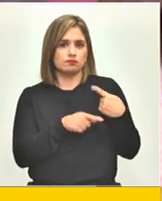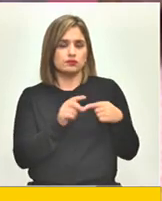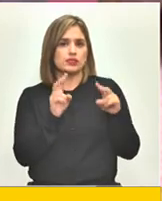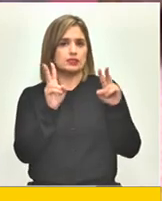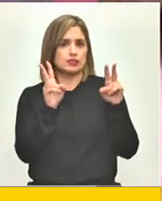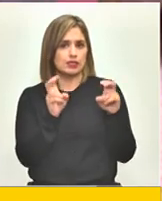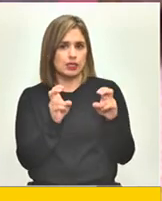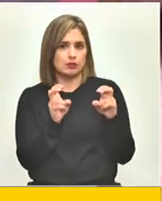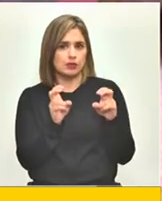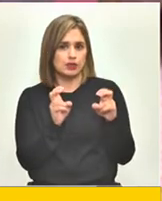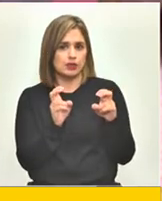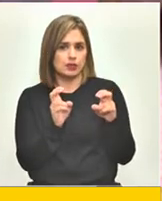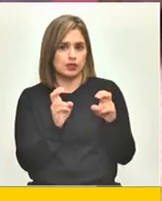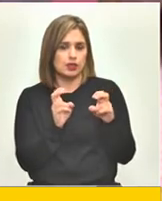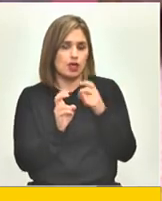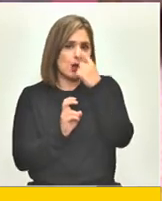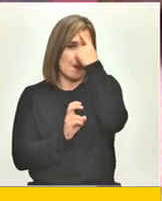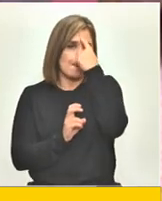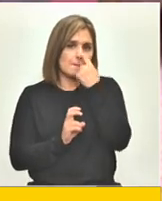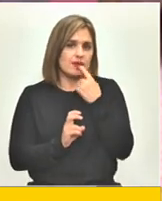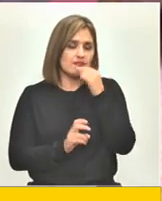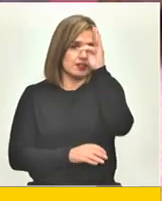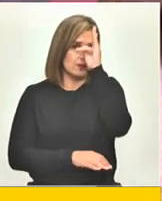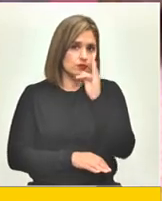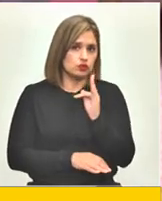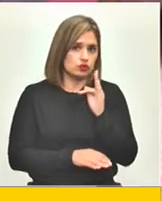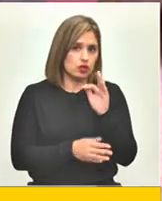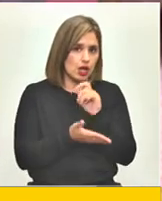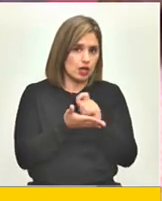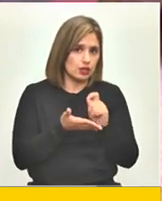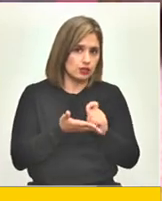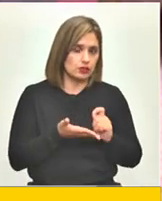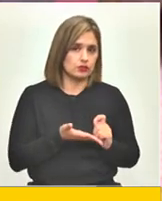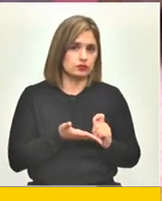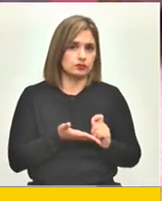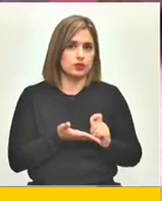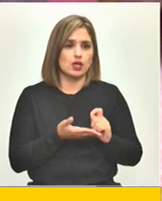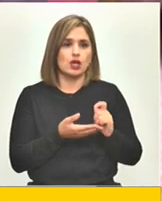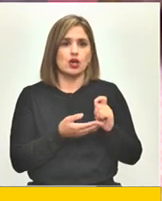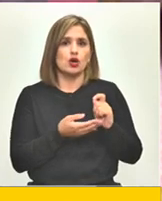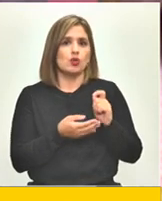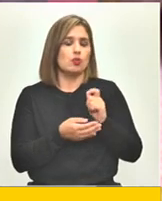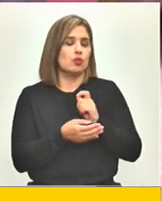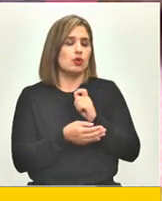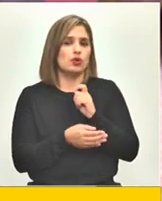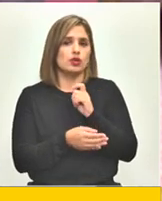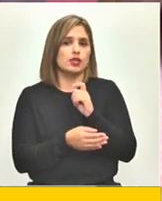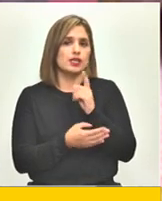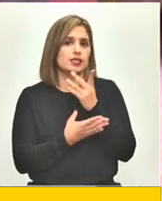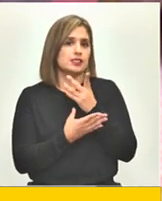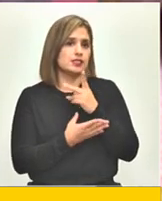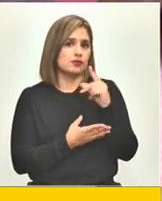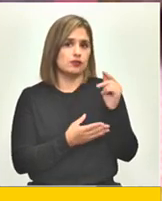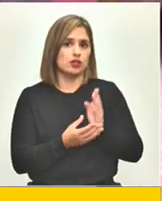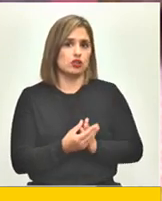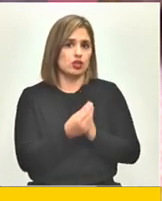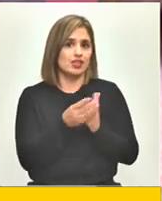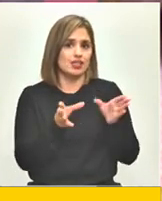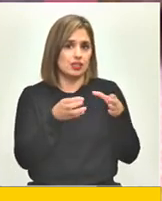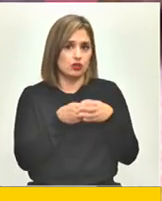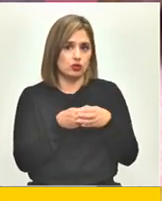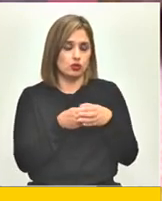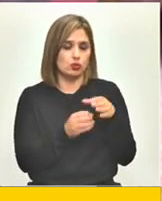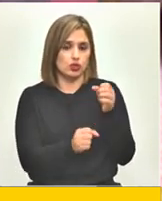temas de levantamiento de perfiles funcionarios Dado que descabezaron los equipos que llevaban un tiempo importante de trabajo